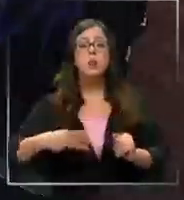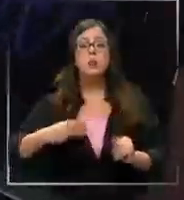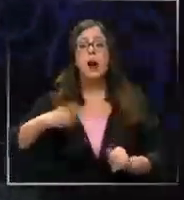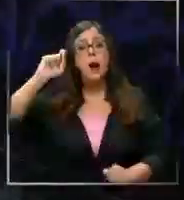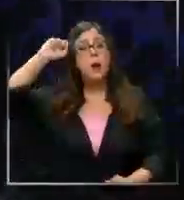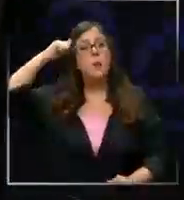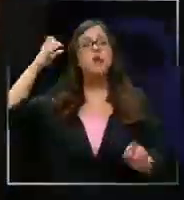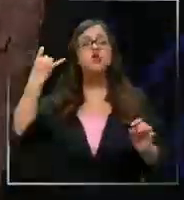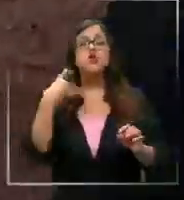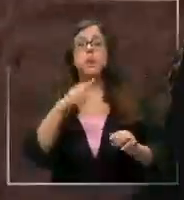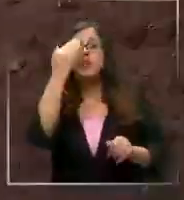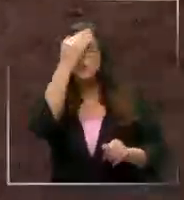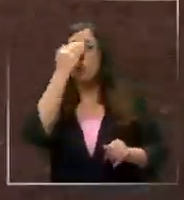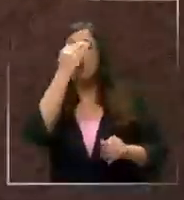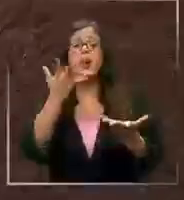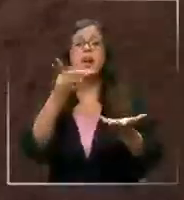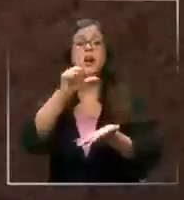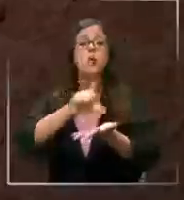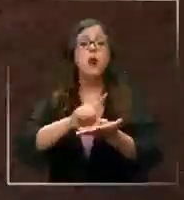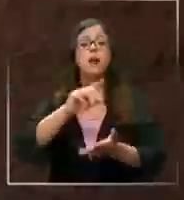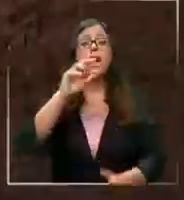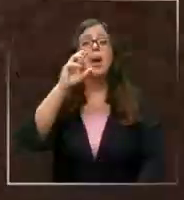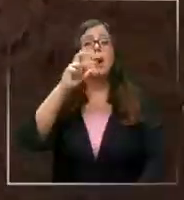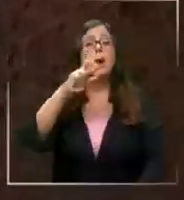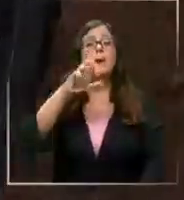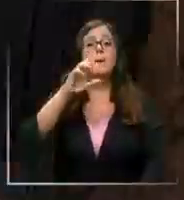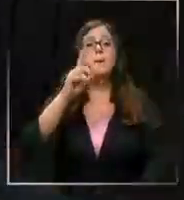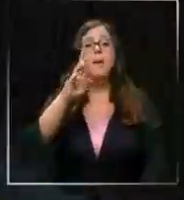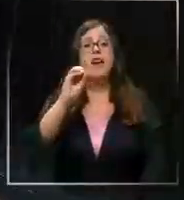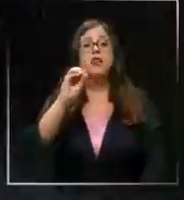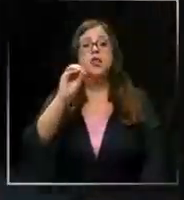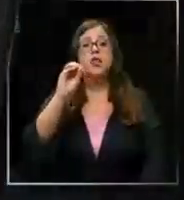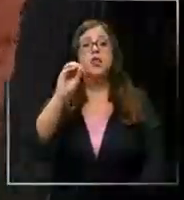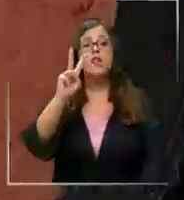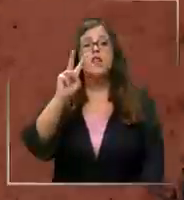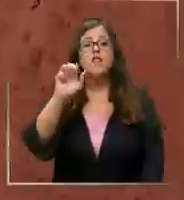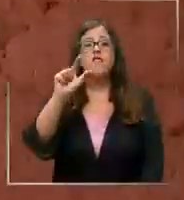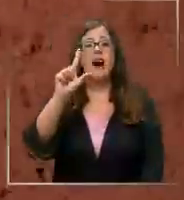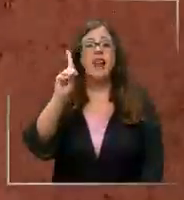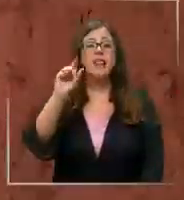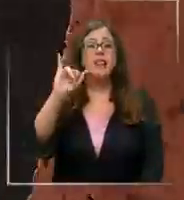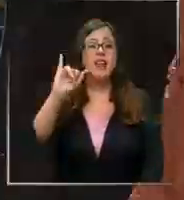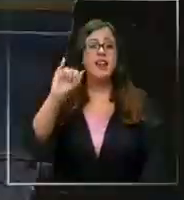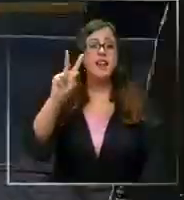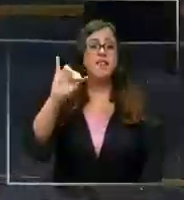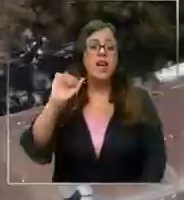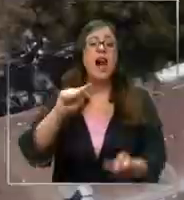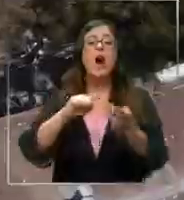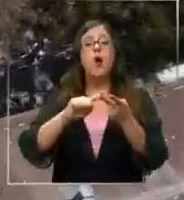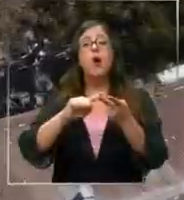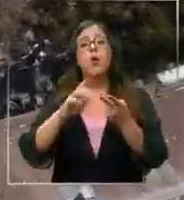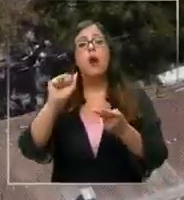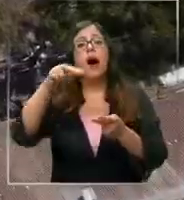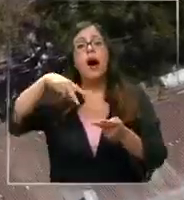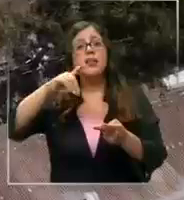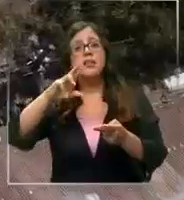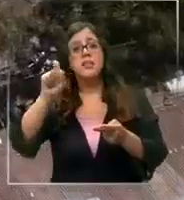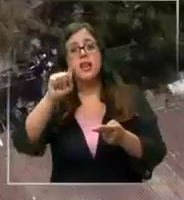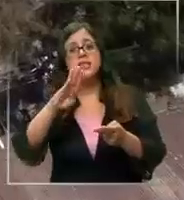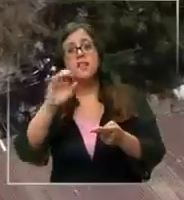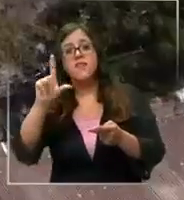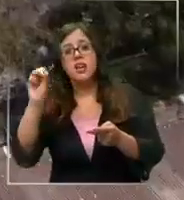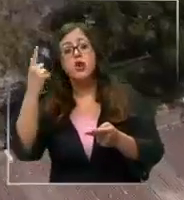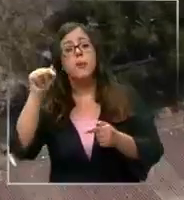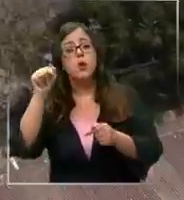solo se preocupa del sector de Pedro de Valdivia Norte o desde Andrés Bello hacia el Poniente. La alcaldesa, en cambio, asegura que el